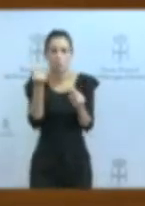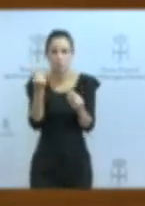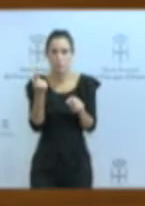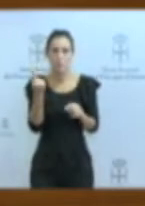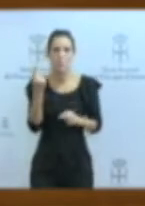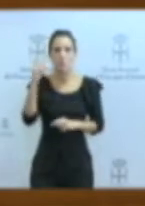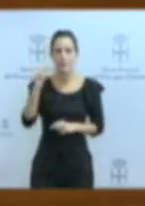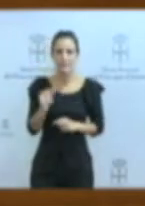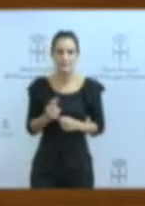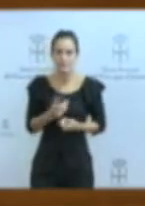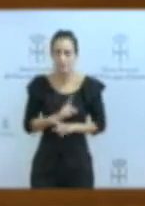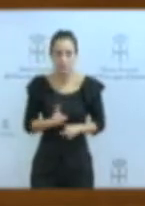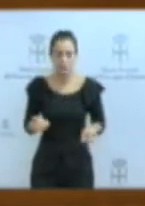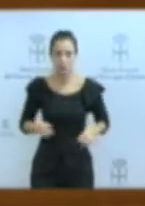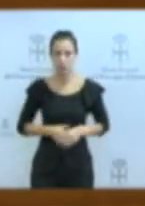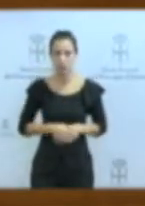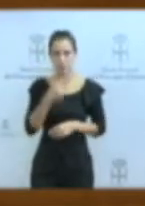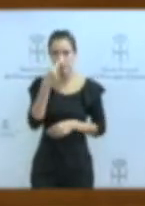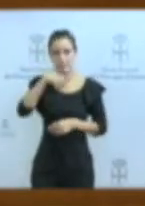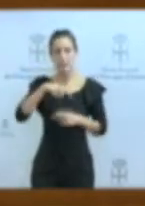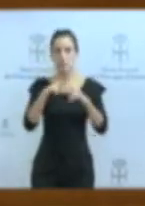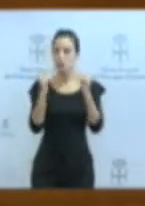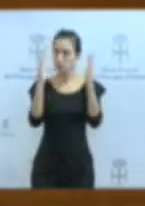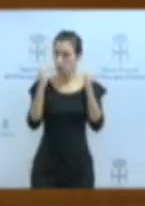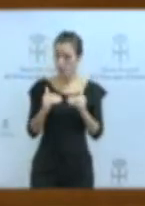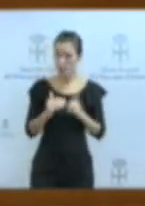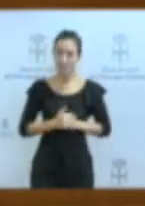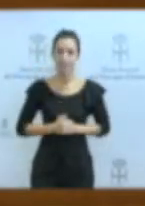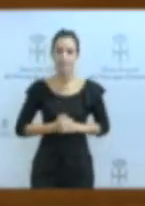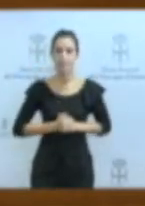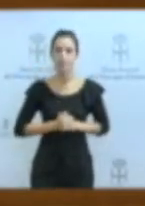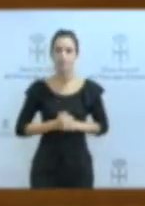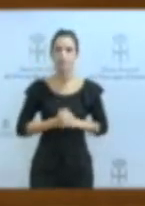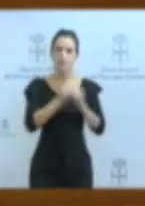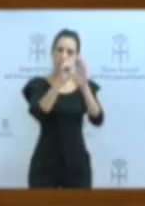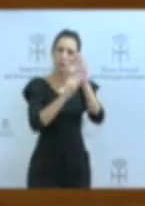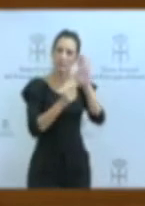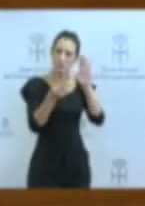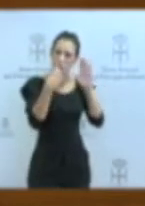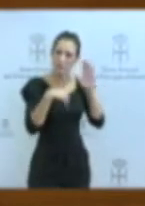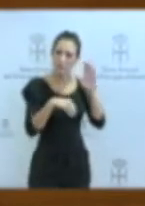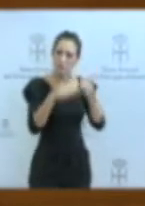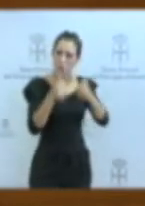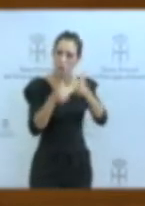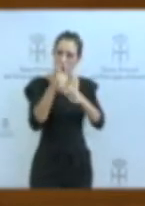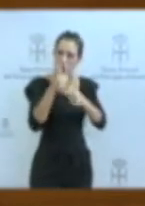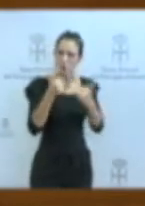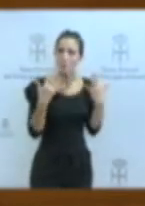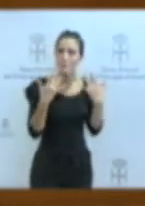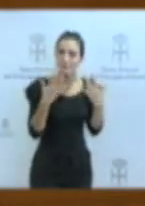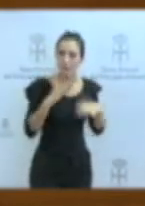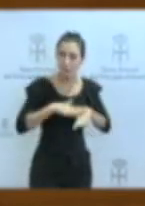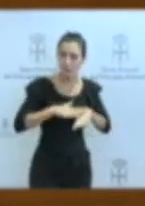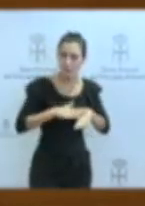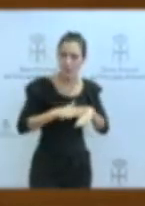Los parámetros excluyentes. Estos concursos, ¿me puede usted decir por qué tanta prisa? ¿Por qué usted en su momento no sacó ese concurso con un